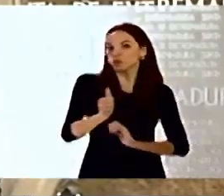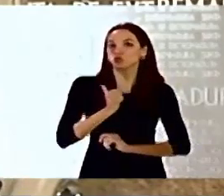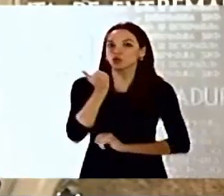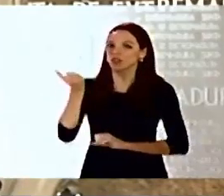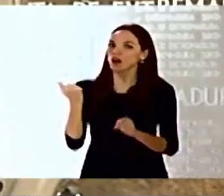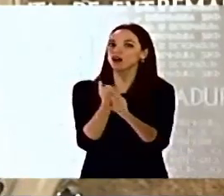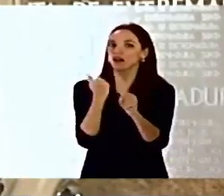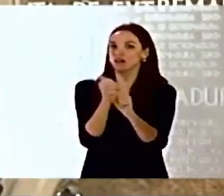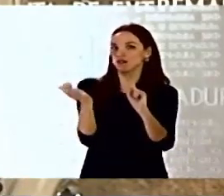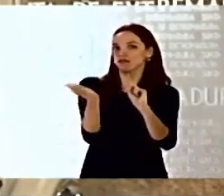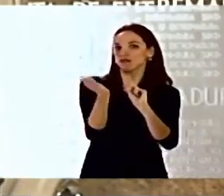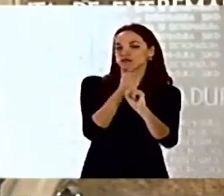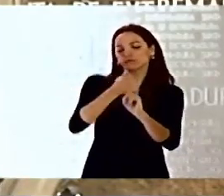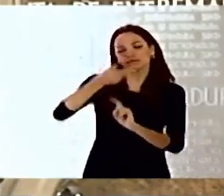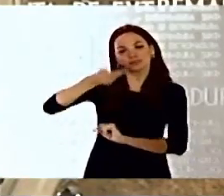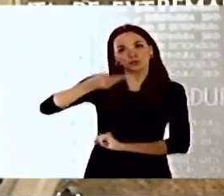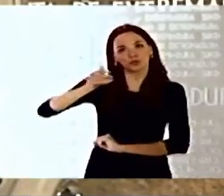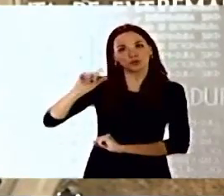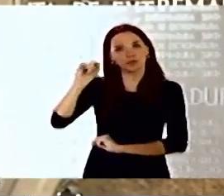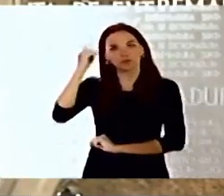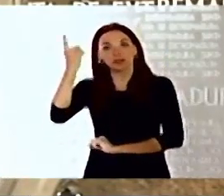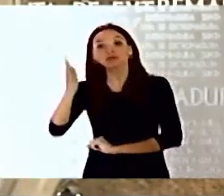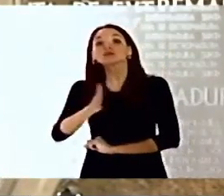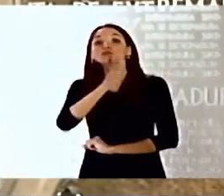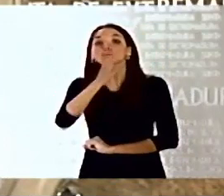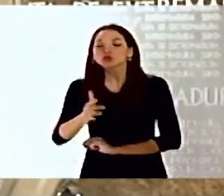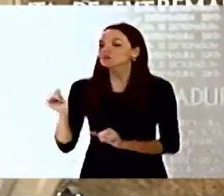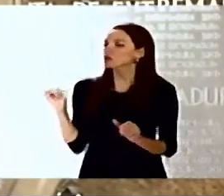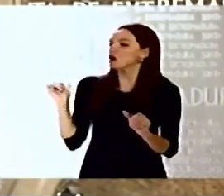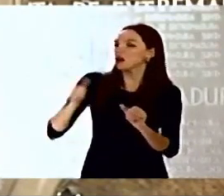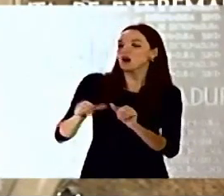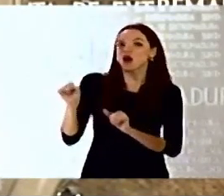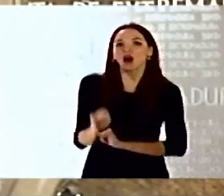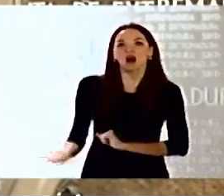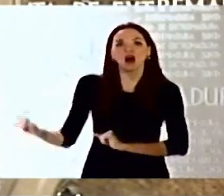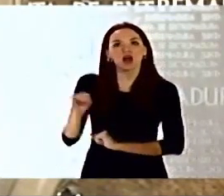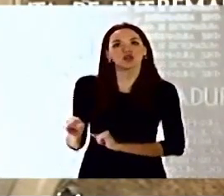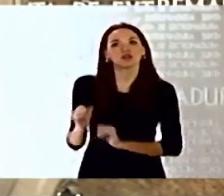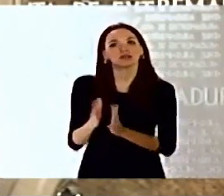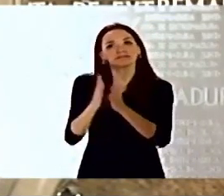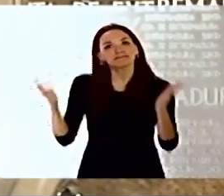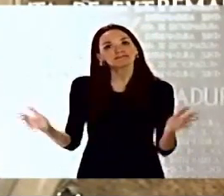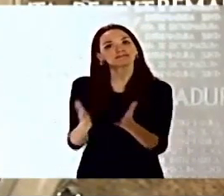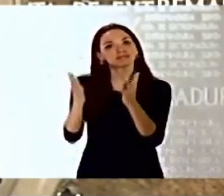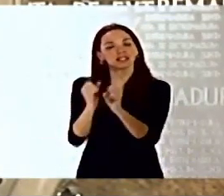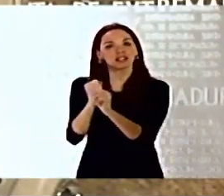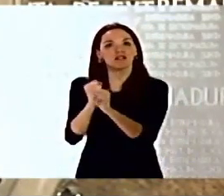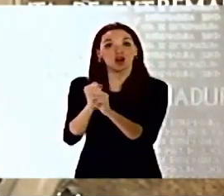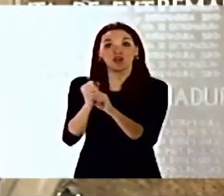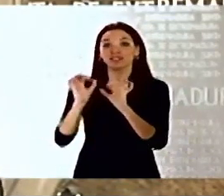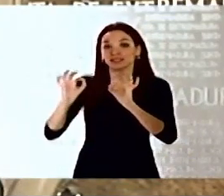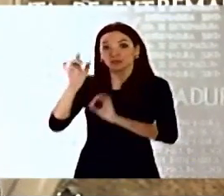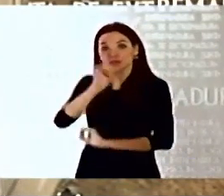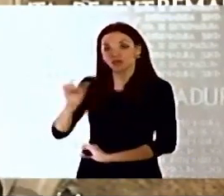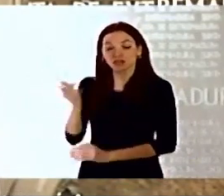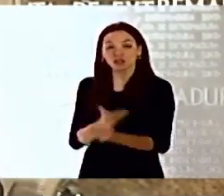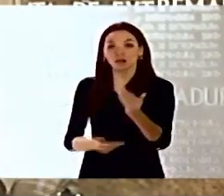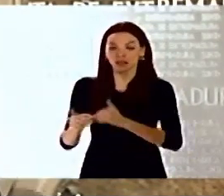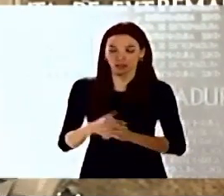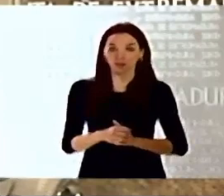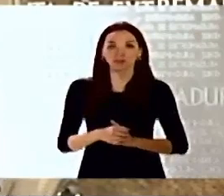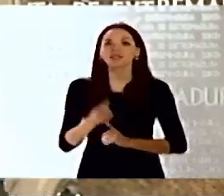es una muy importante. Por eso venimos hace muchos años apostando por incentivar el empleo de las personas con discapacidad. Esto se